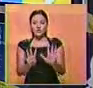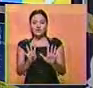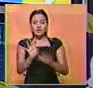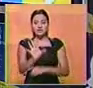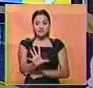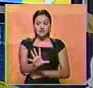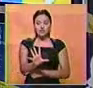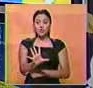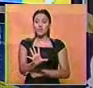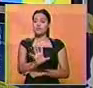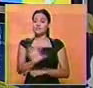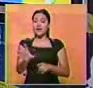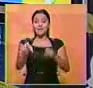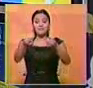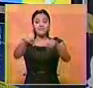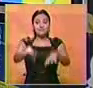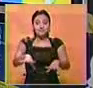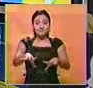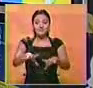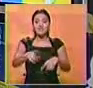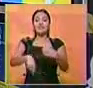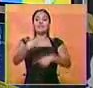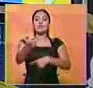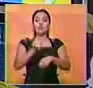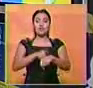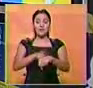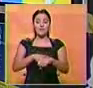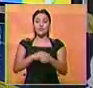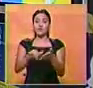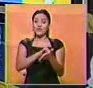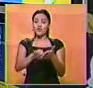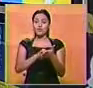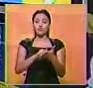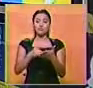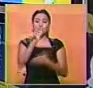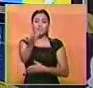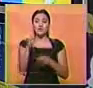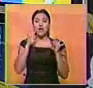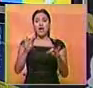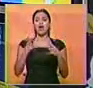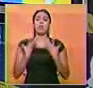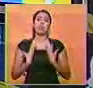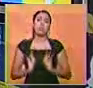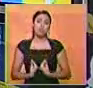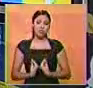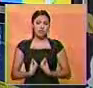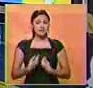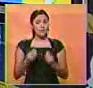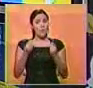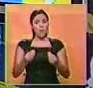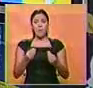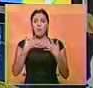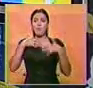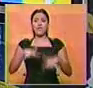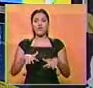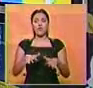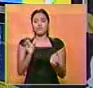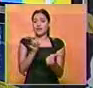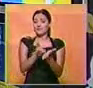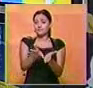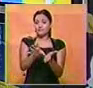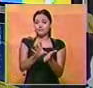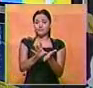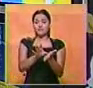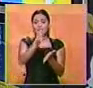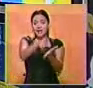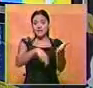1995 quedan fuera de la postemporada. Sin duda, una gran decepción para la afición de los mulos, una gran decepción para el equipo que dirige